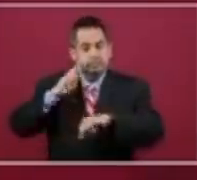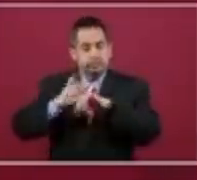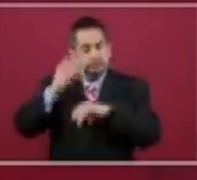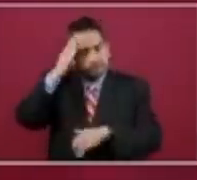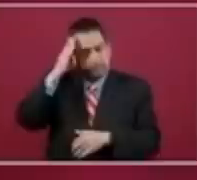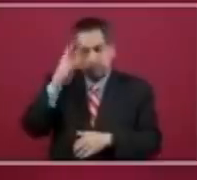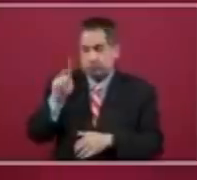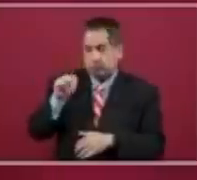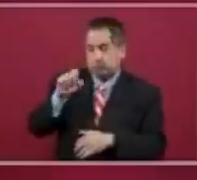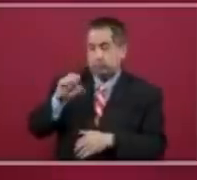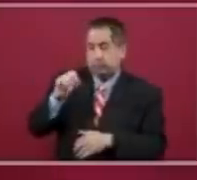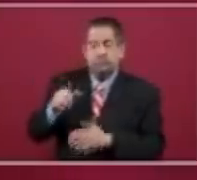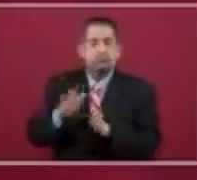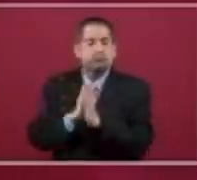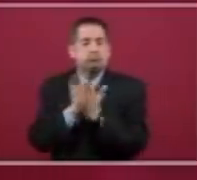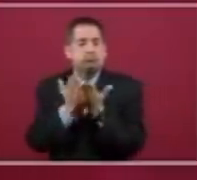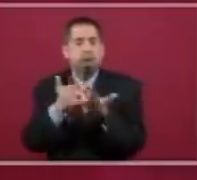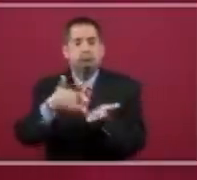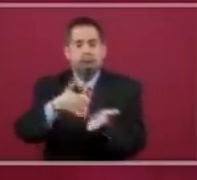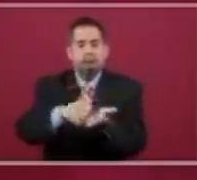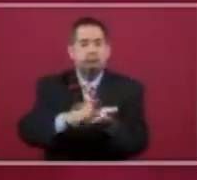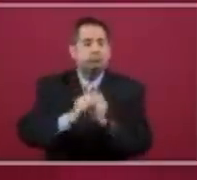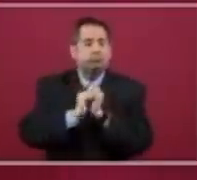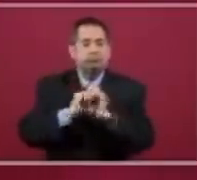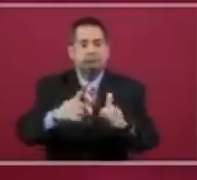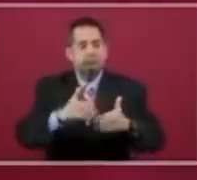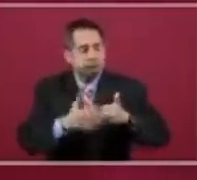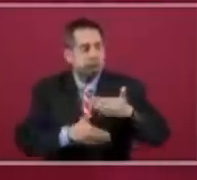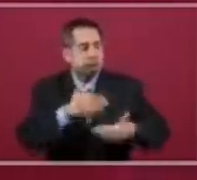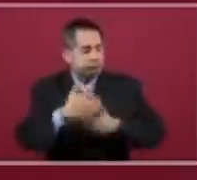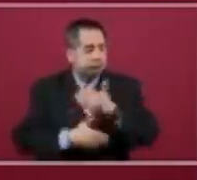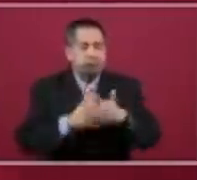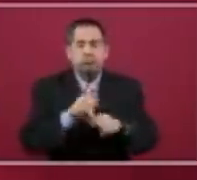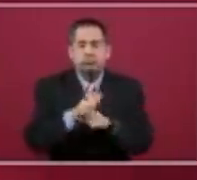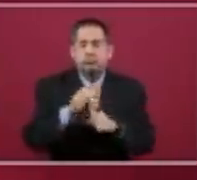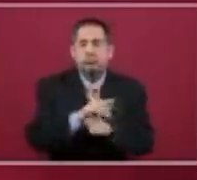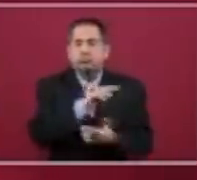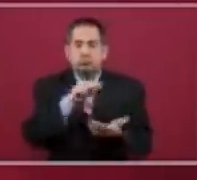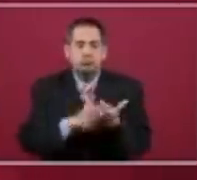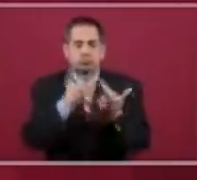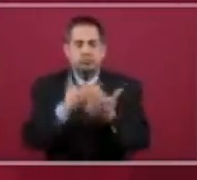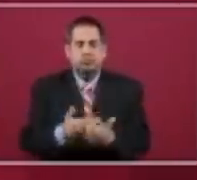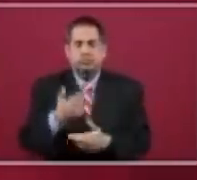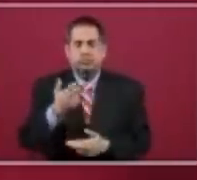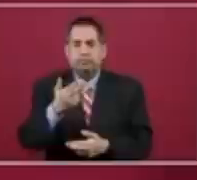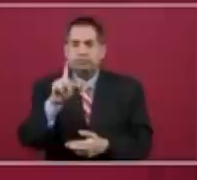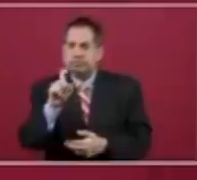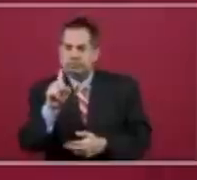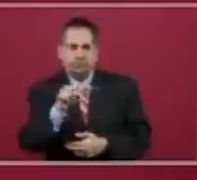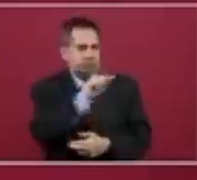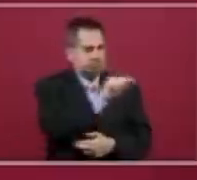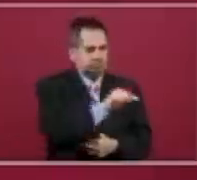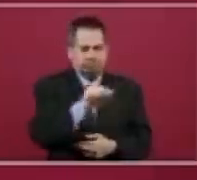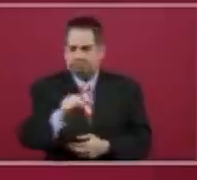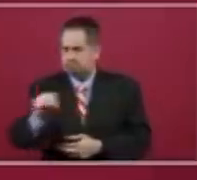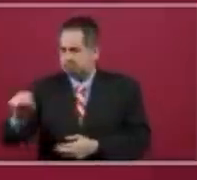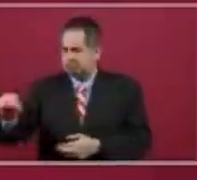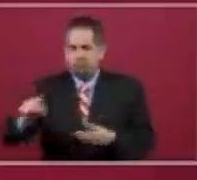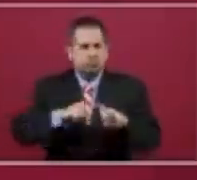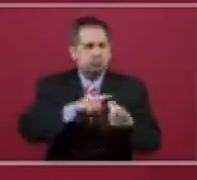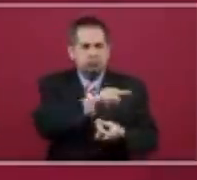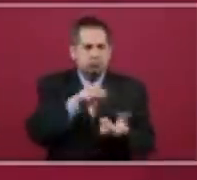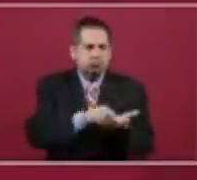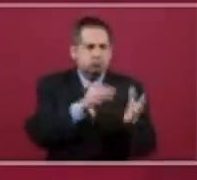UNESCO coordina la publicación del informe sobre el desarrollo de los recursos hídricos en el mundo y una reseña anual que